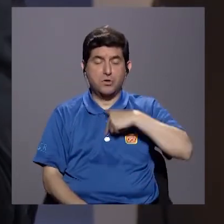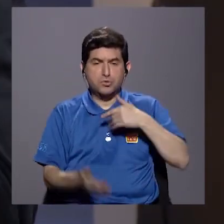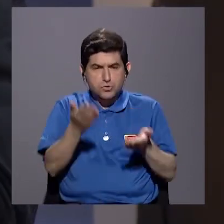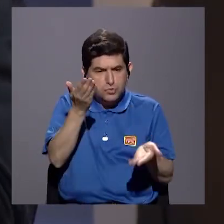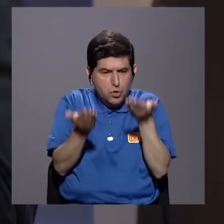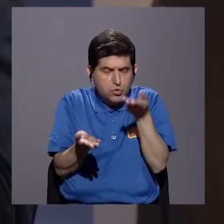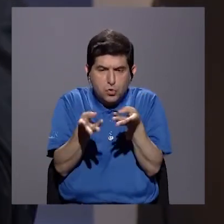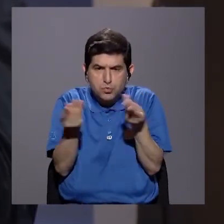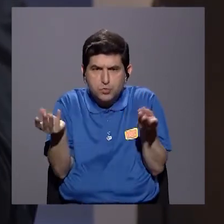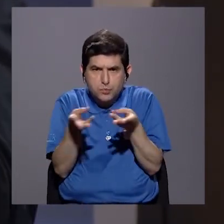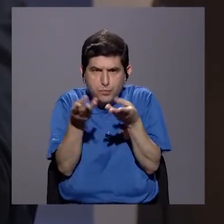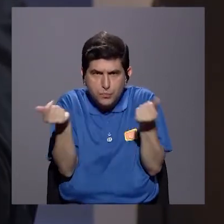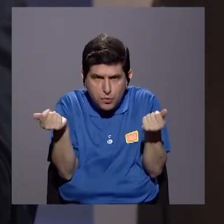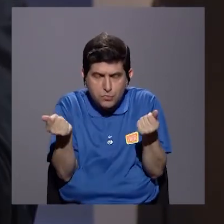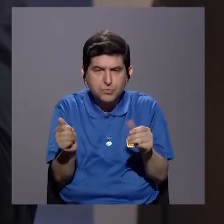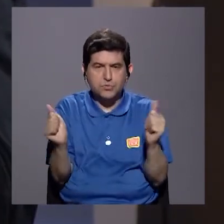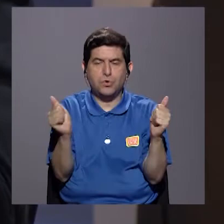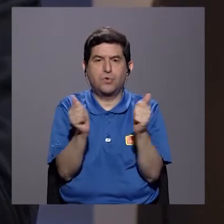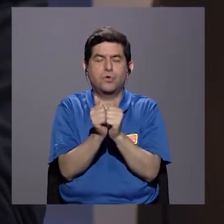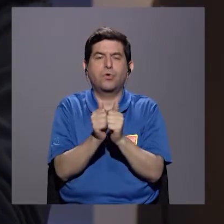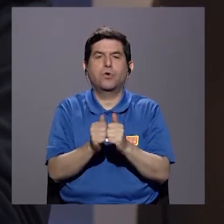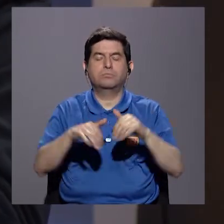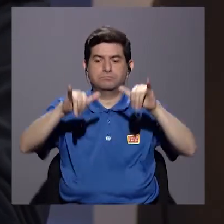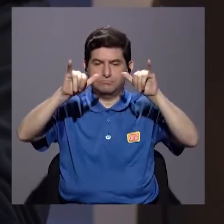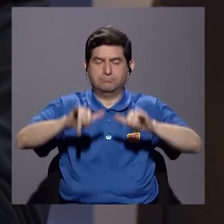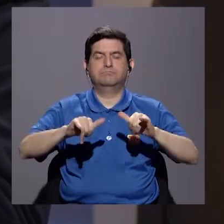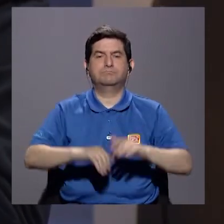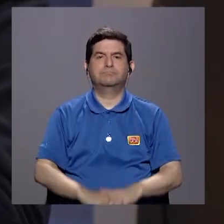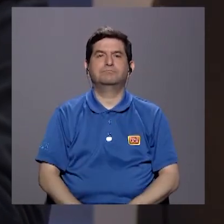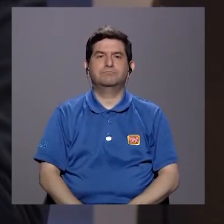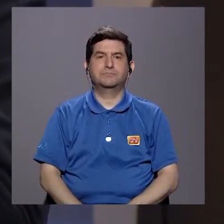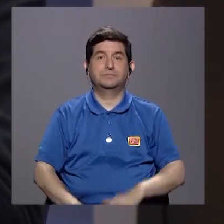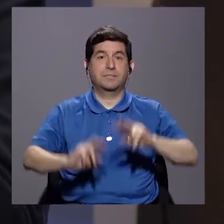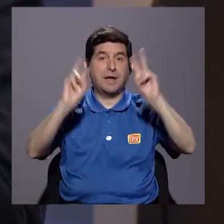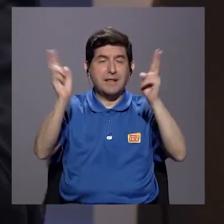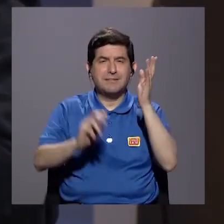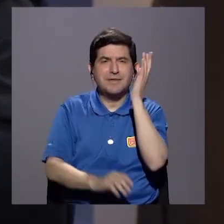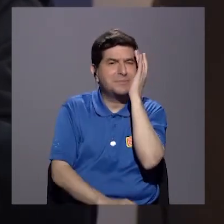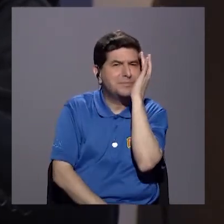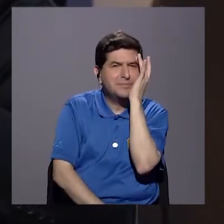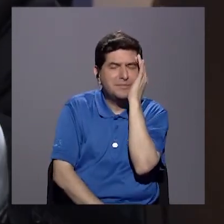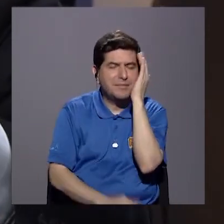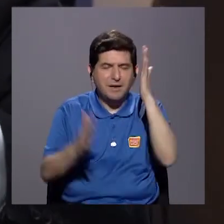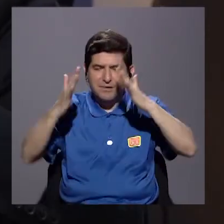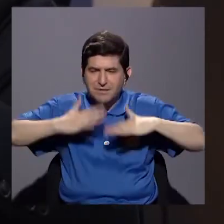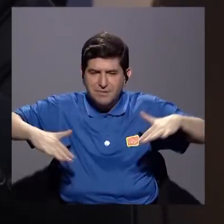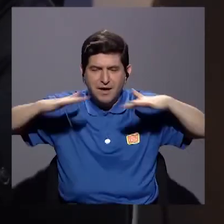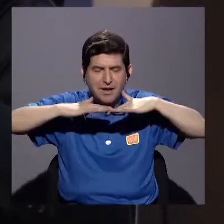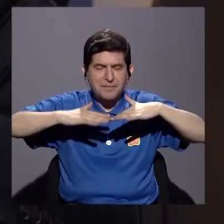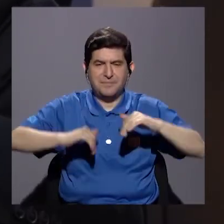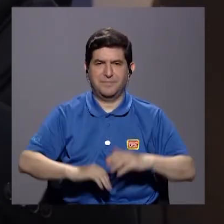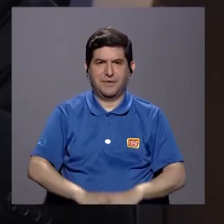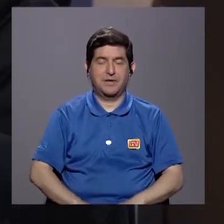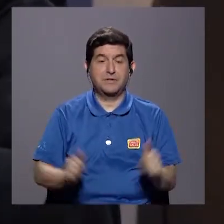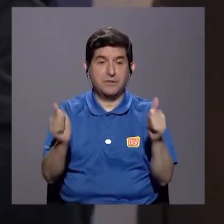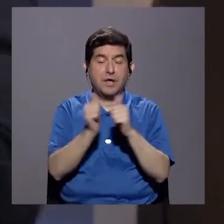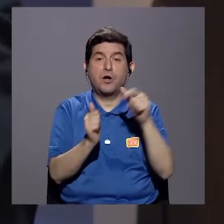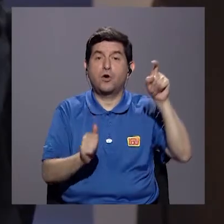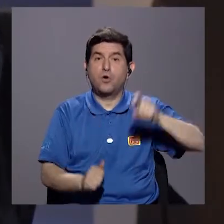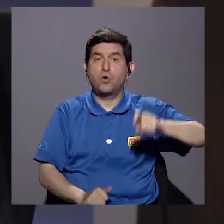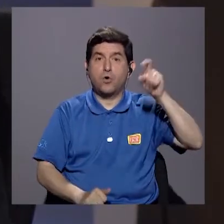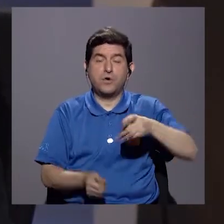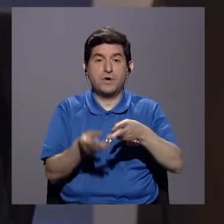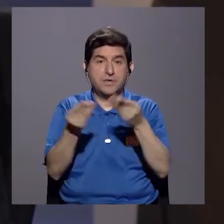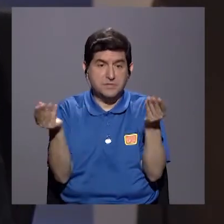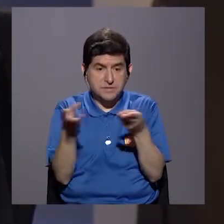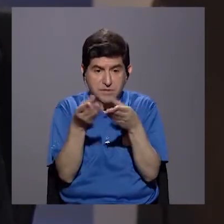cómo balanceamos la producción y la sostenibilidad. Cómo el tema de la preocupación ambiental, ecológica,